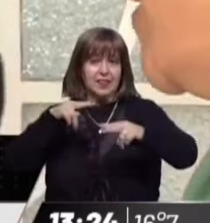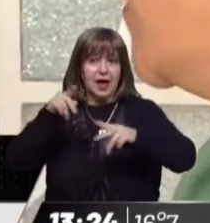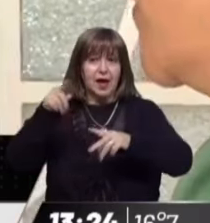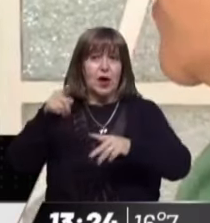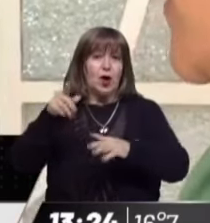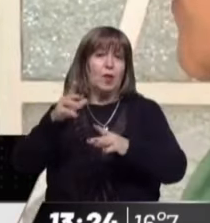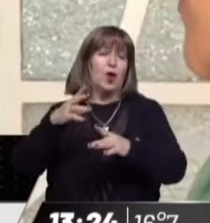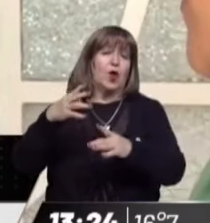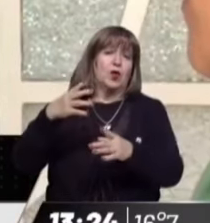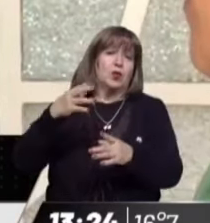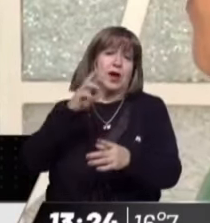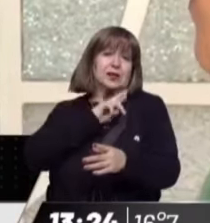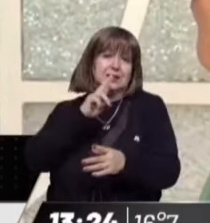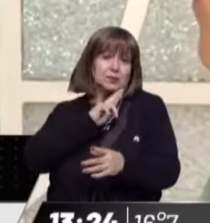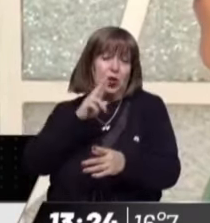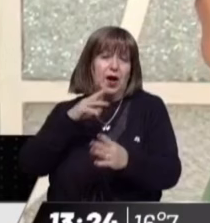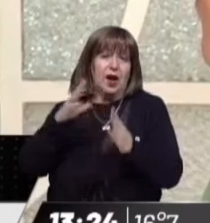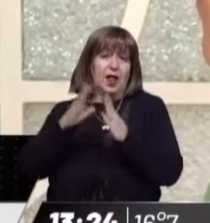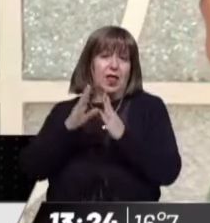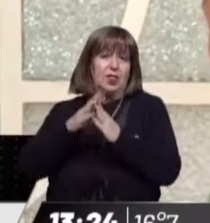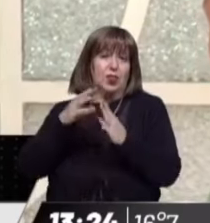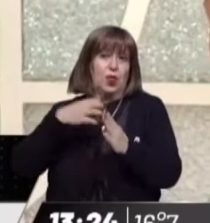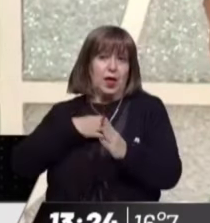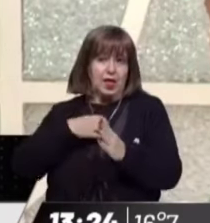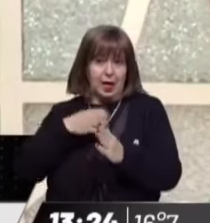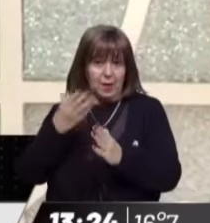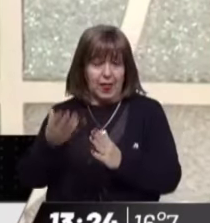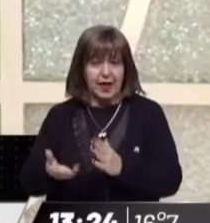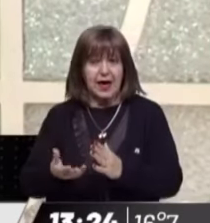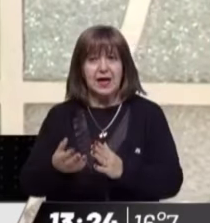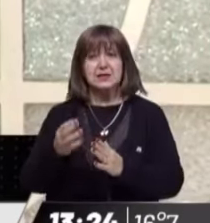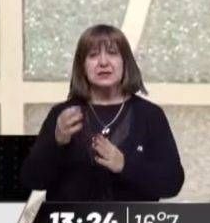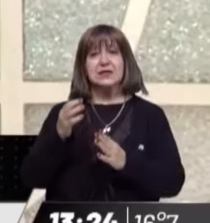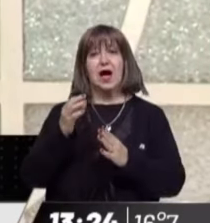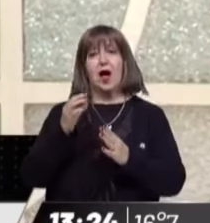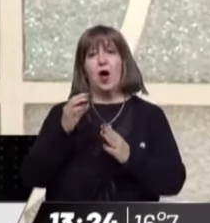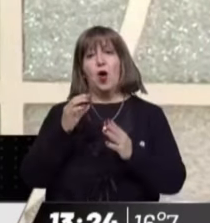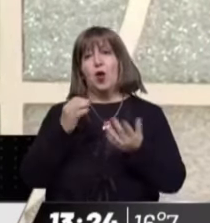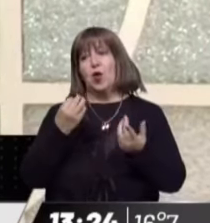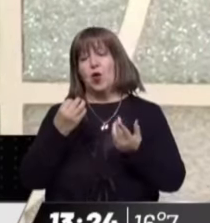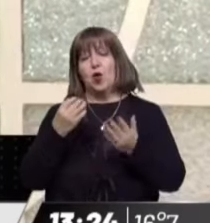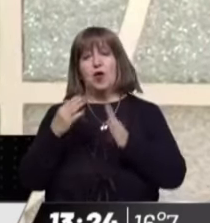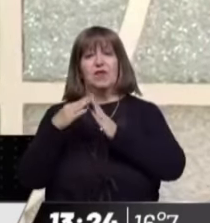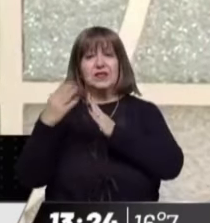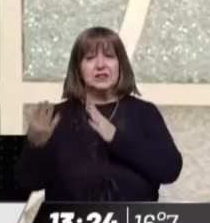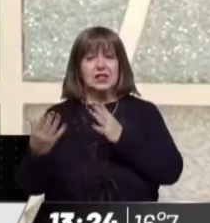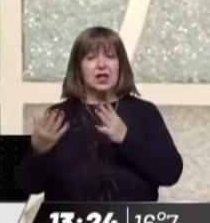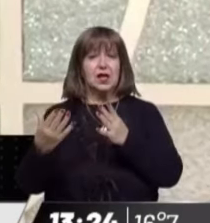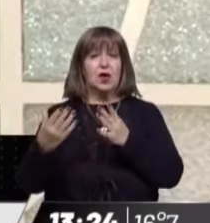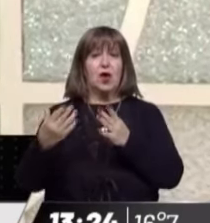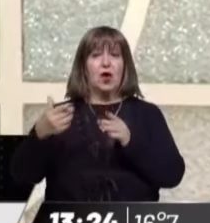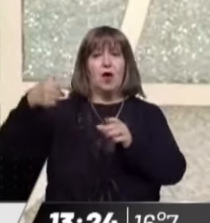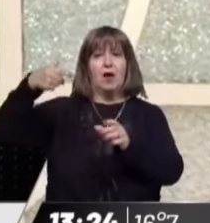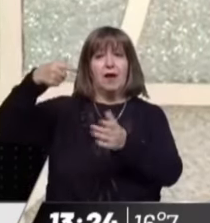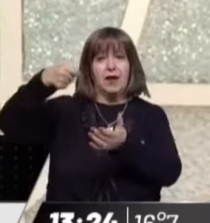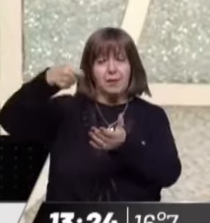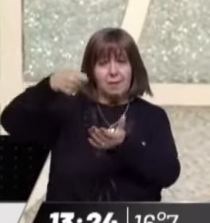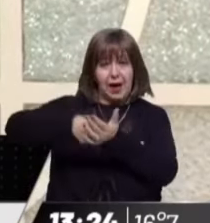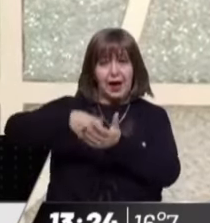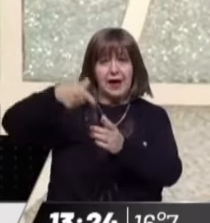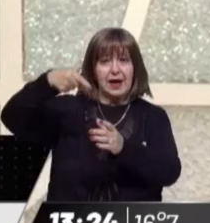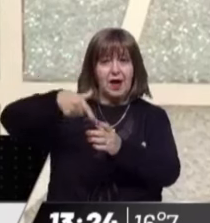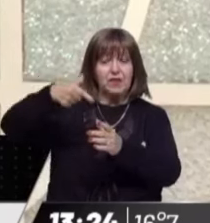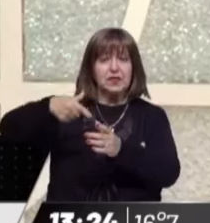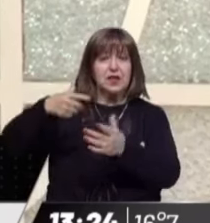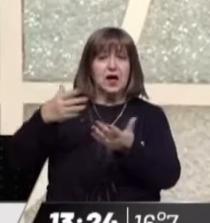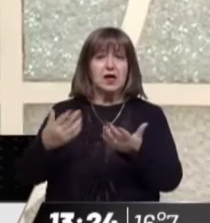del que no hay. Exactamente. Y hoy, no sé, o algún vecino que le hace el aguante para ir, le paga la nafta por ahí, pero un flete hoy está,